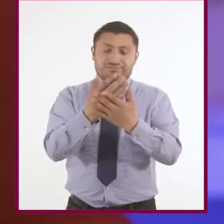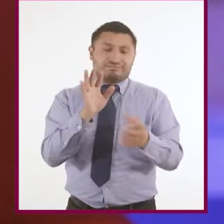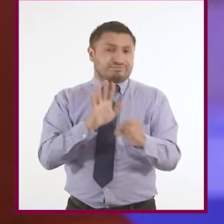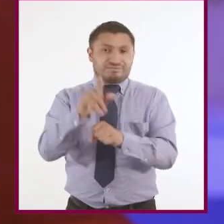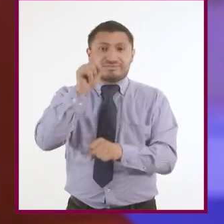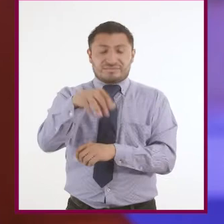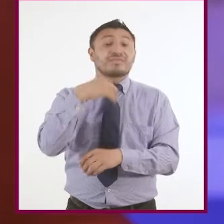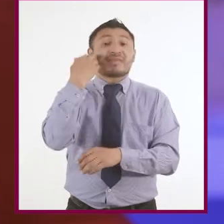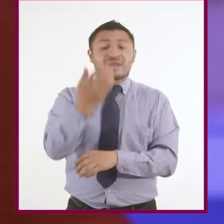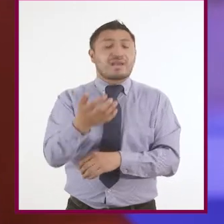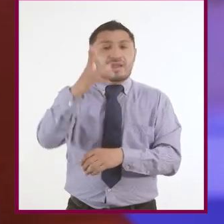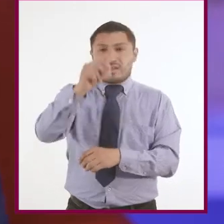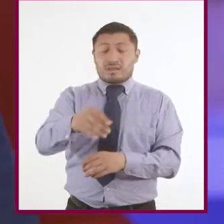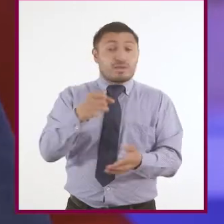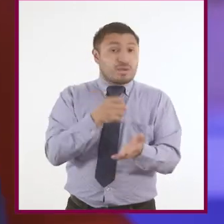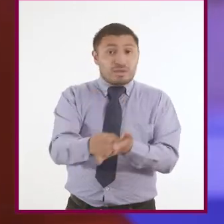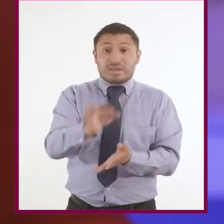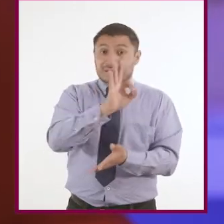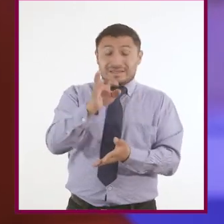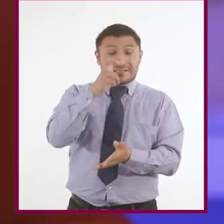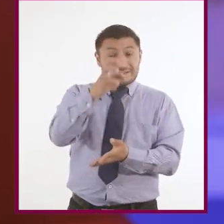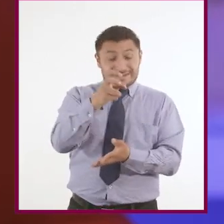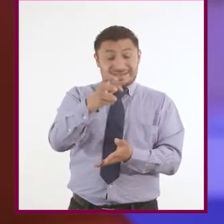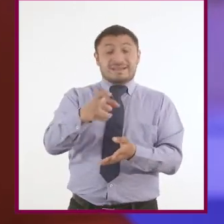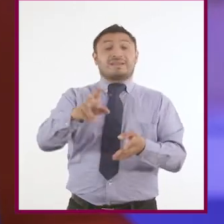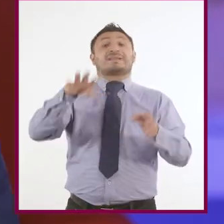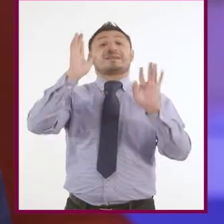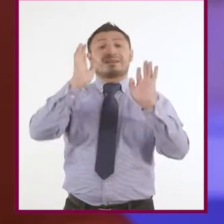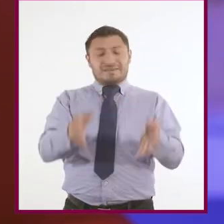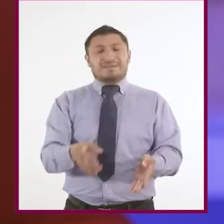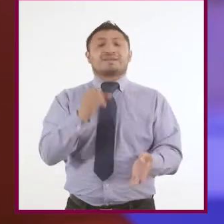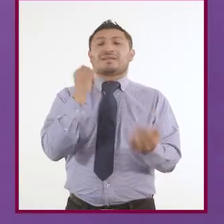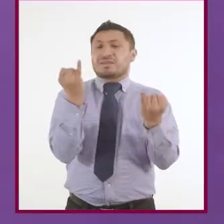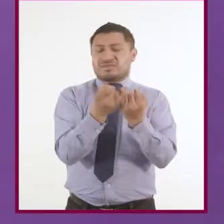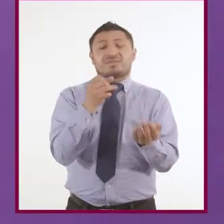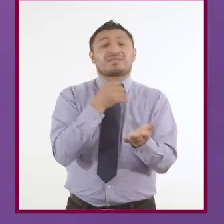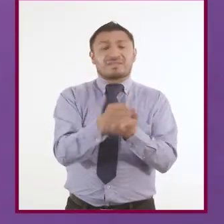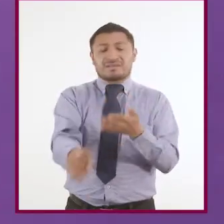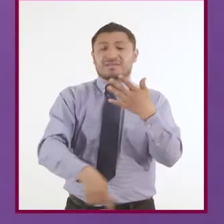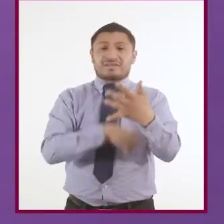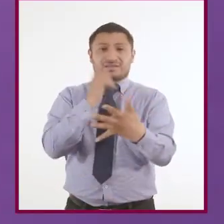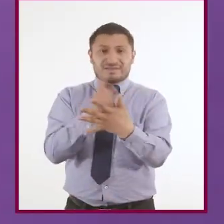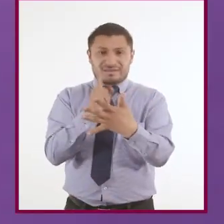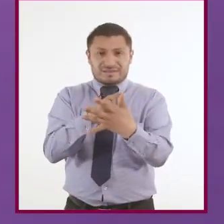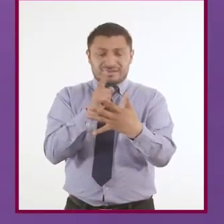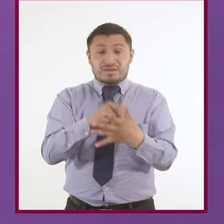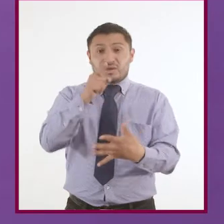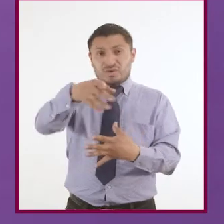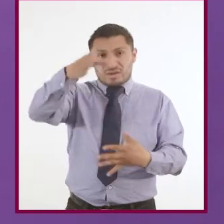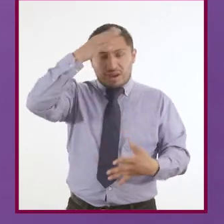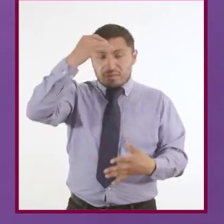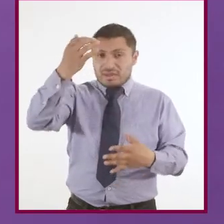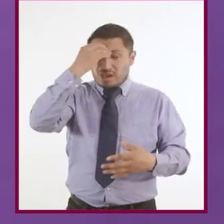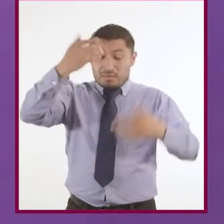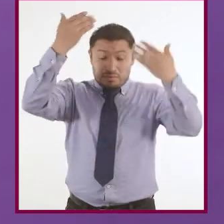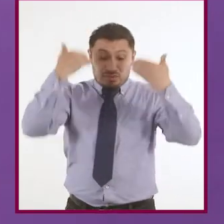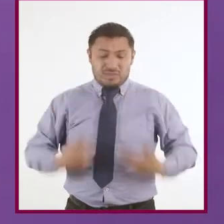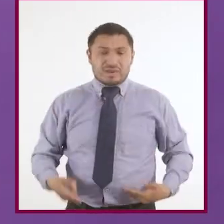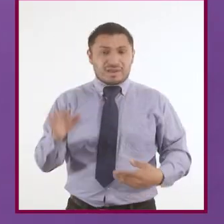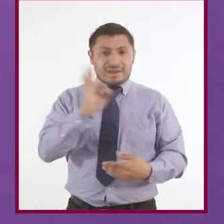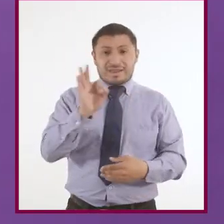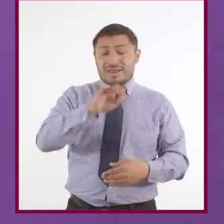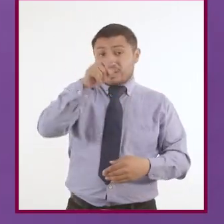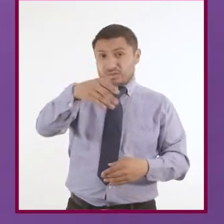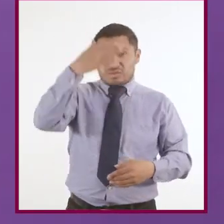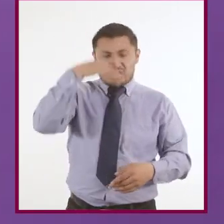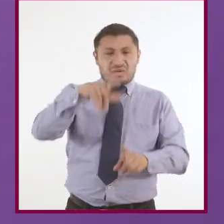nosotros quisiéramos y no tomar una decisión, paradójicamente, ya es también decidir. Y 5. Aprende a conocerte. Si sabes cómo eres